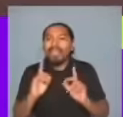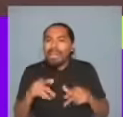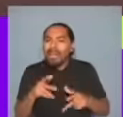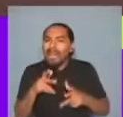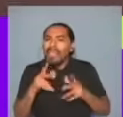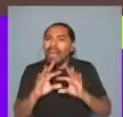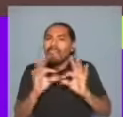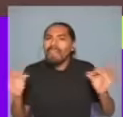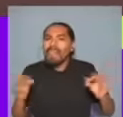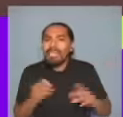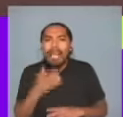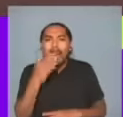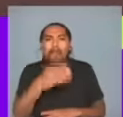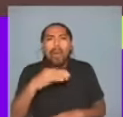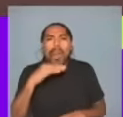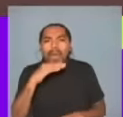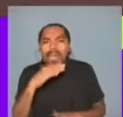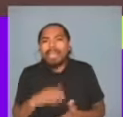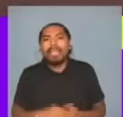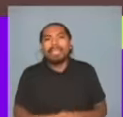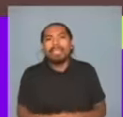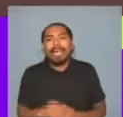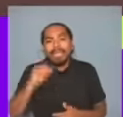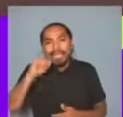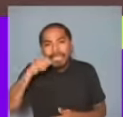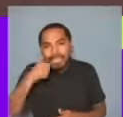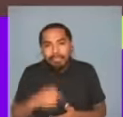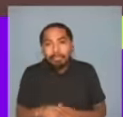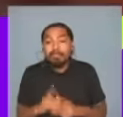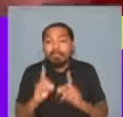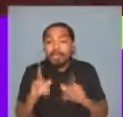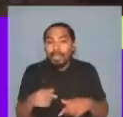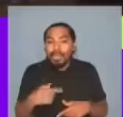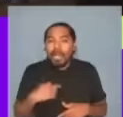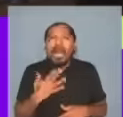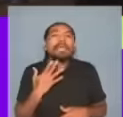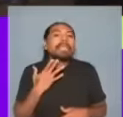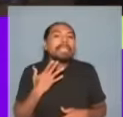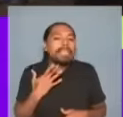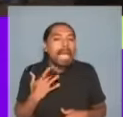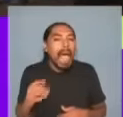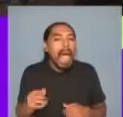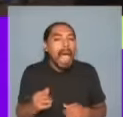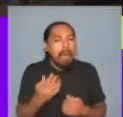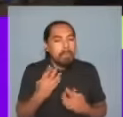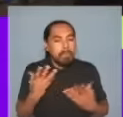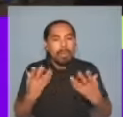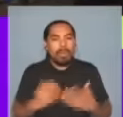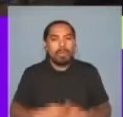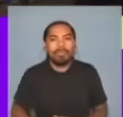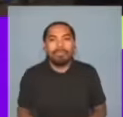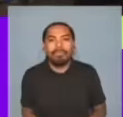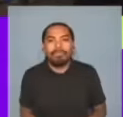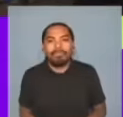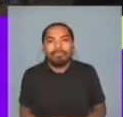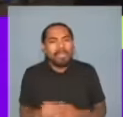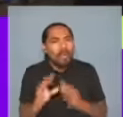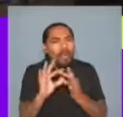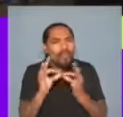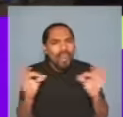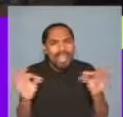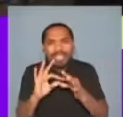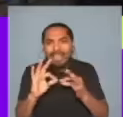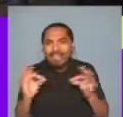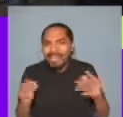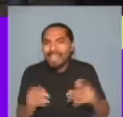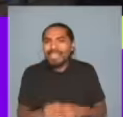Estoy sed de odio. La cámara de mala fe. La localidad, ¿no es cierto? El obispo Pulentini,